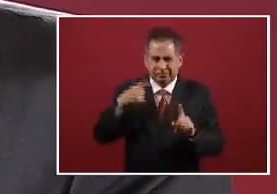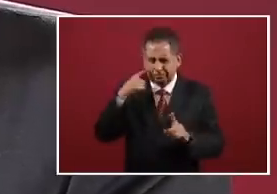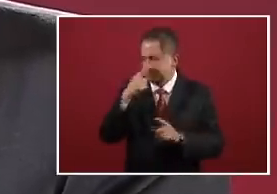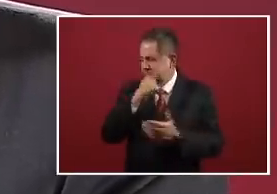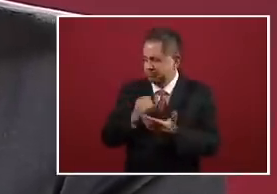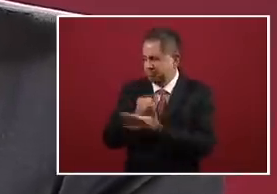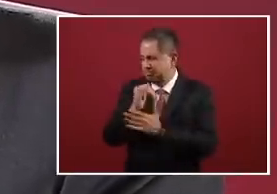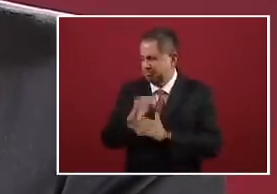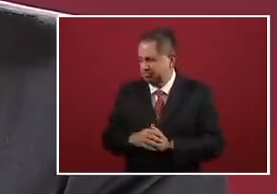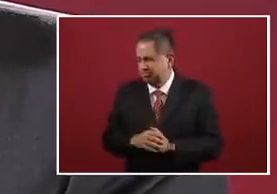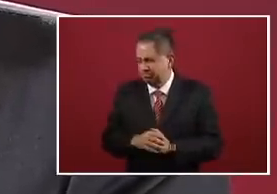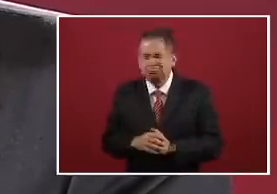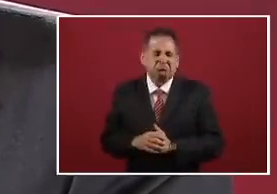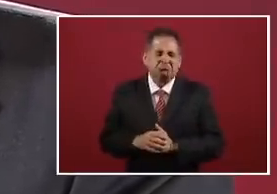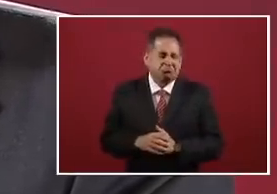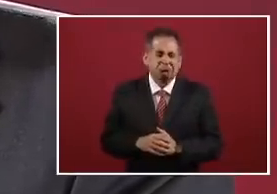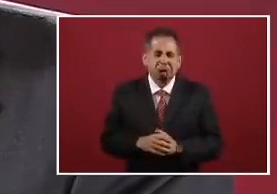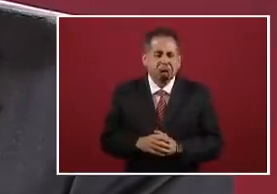decisiones.